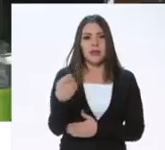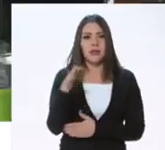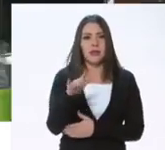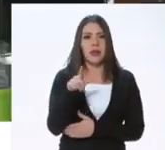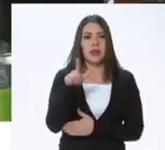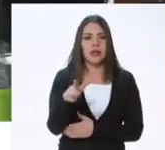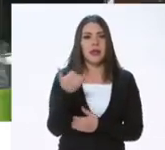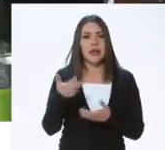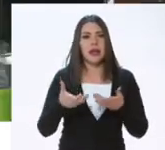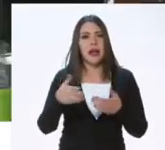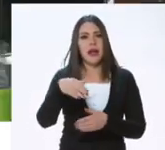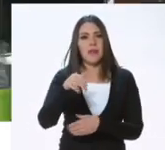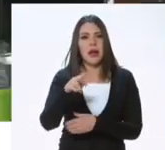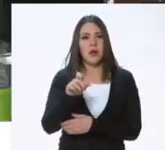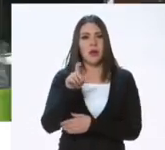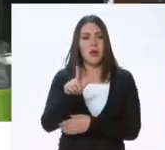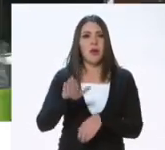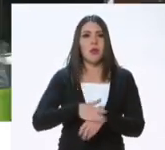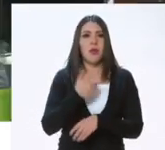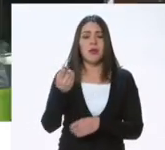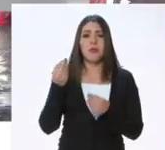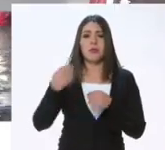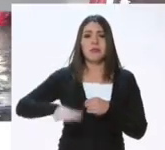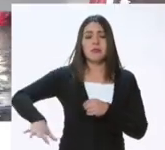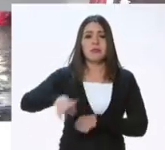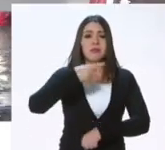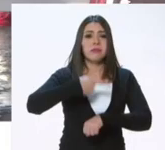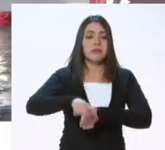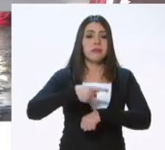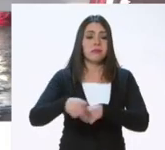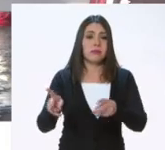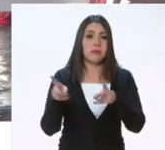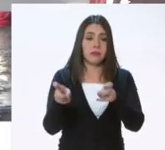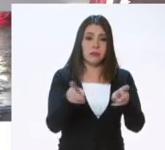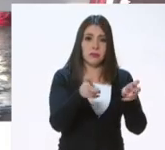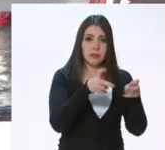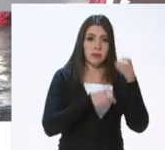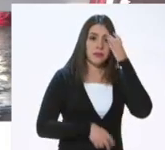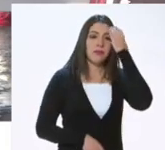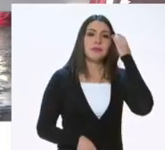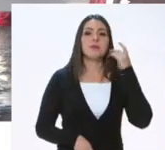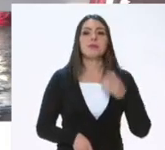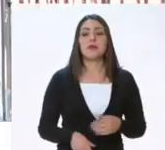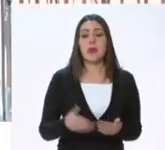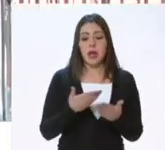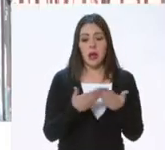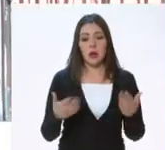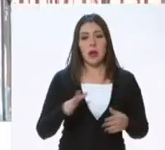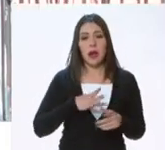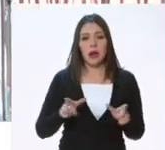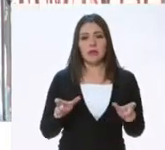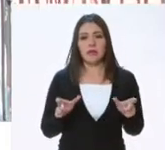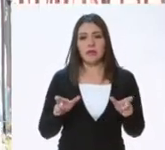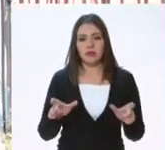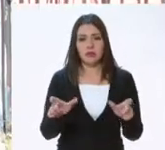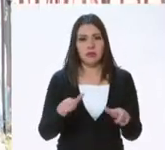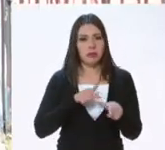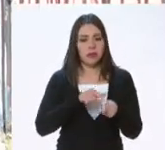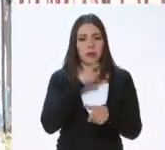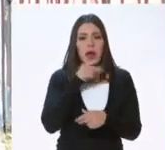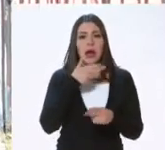Buenrostro, debido que es blanco de la delincuencia. Mientras tanto, contará con vigilancia hasta que concluya la